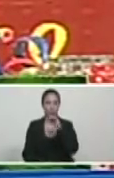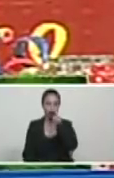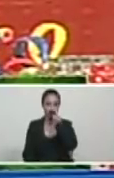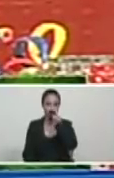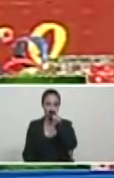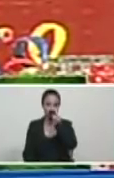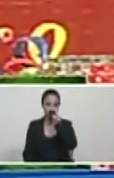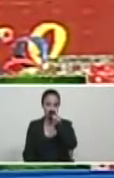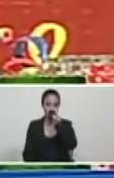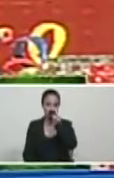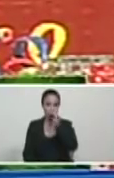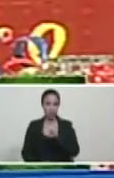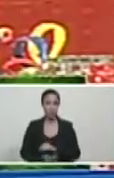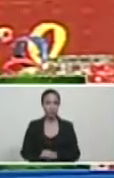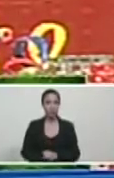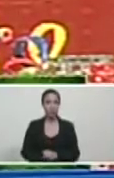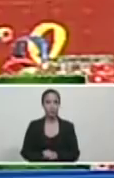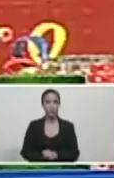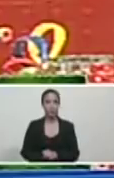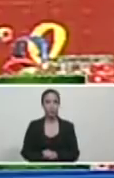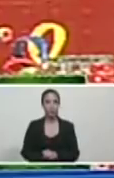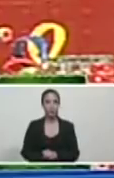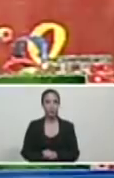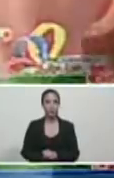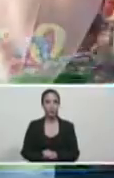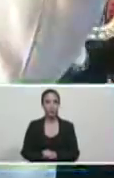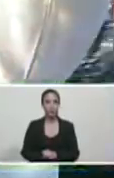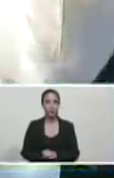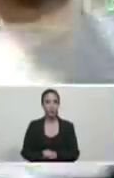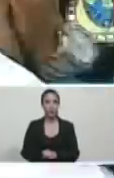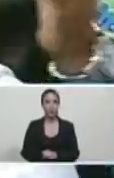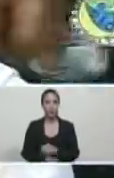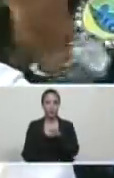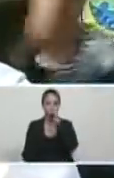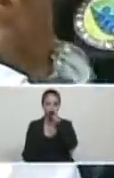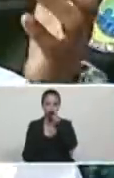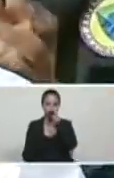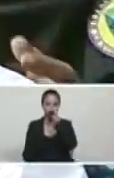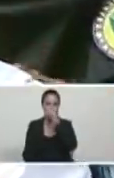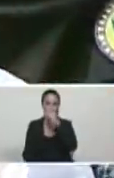bueno, este muchacho Jacob, vamos a darle un aplauso, el vocero de la muchachada.